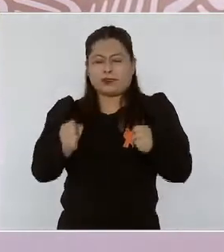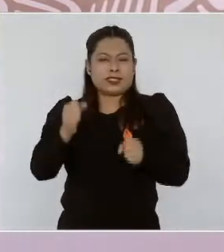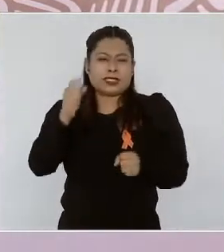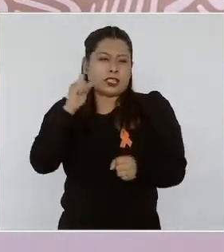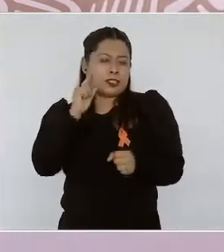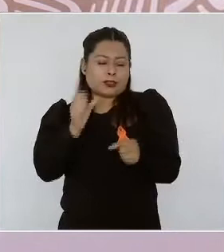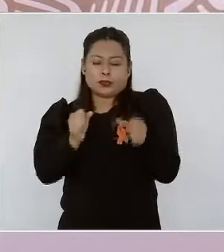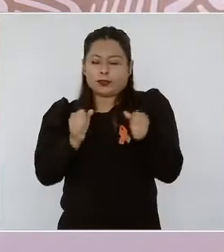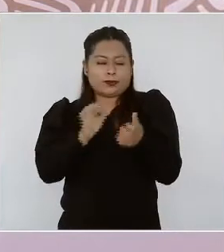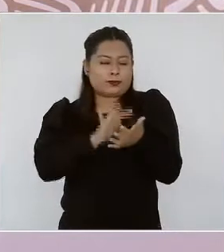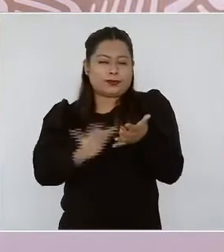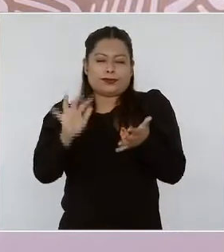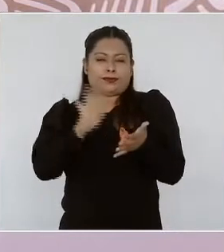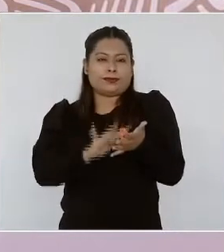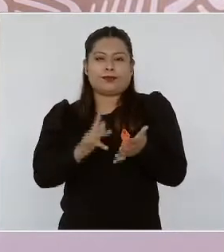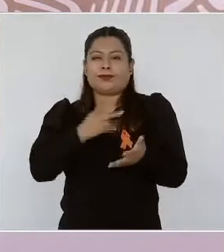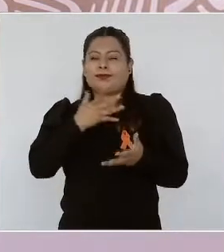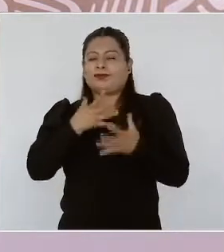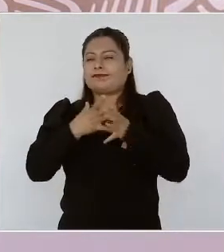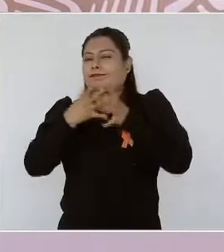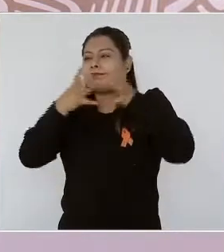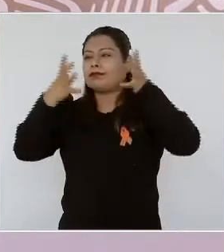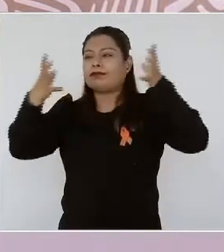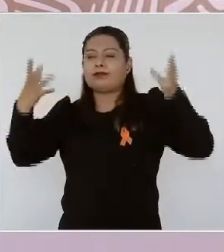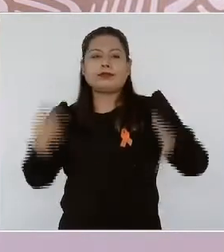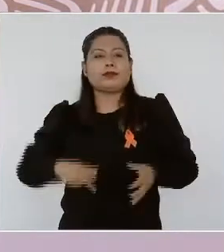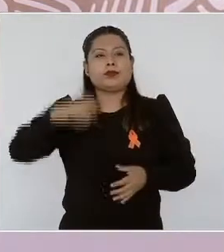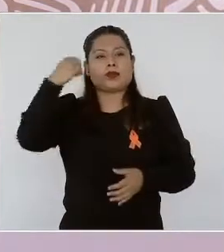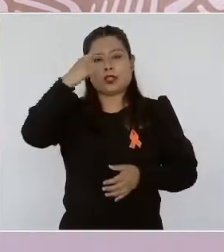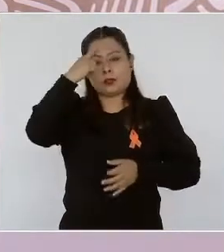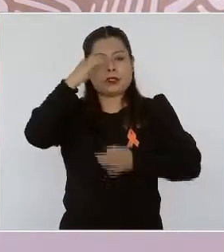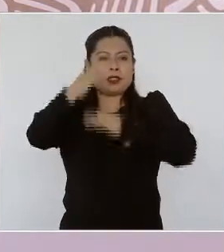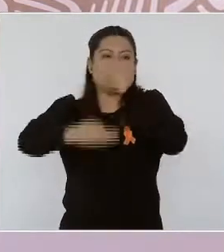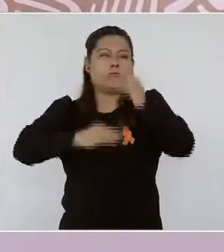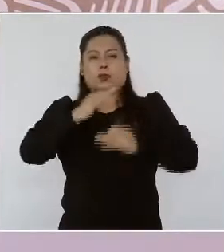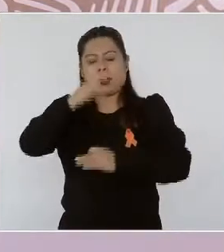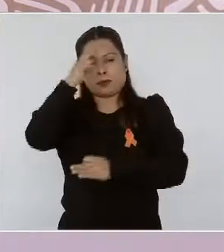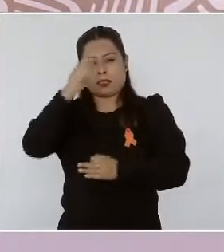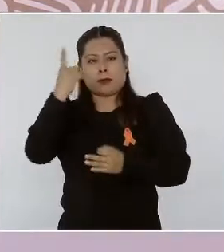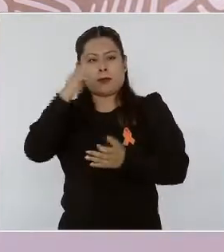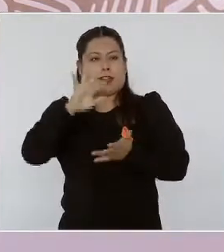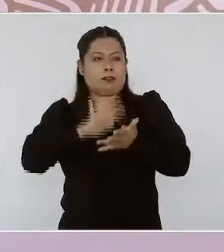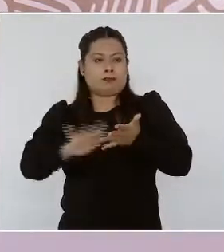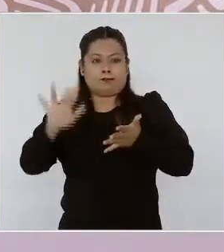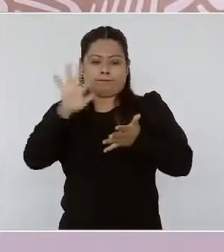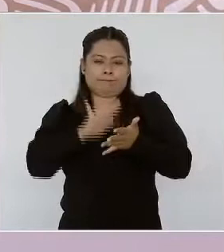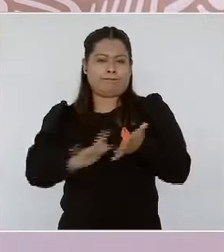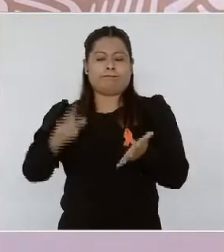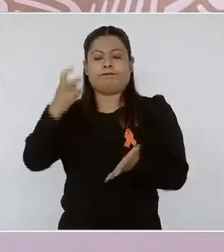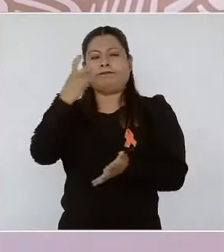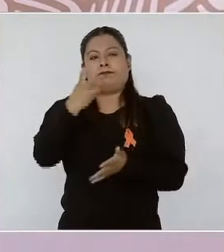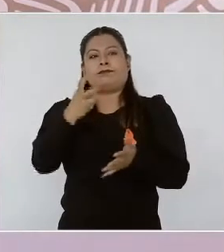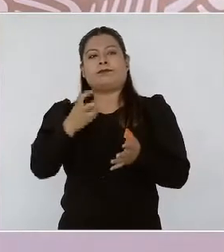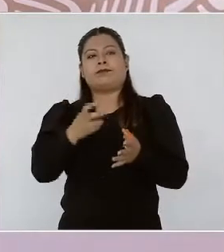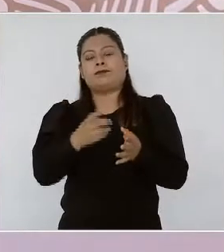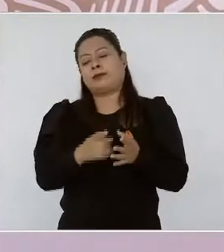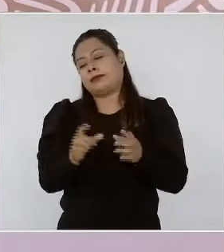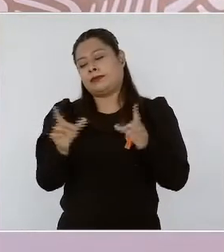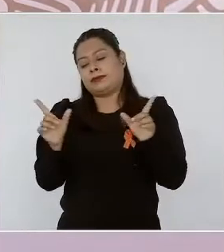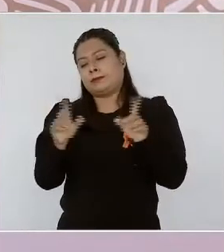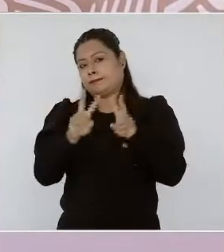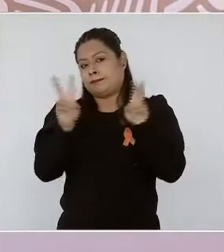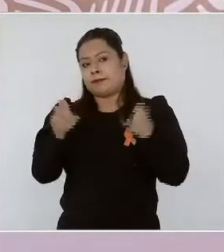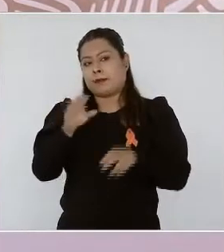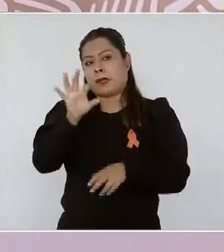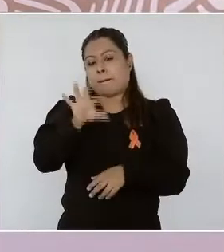coro, que se escuche el coro grande desde Oaxaca para todo México, para leer esta pieza literaria que se